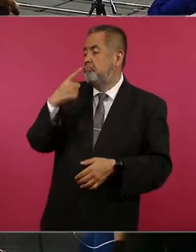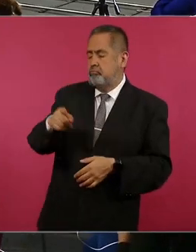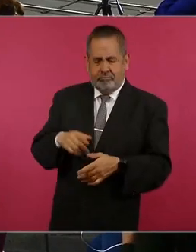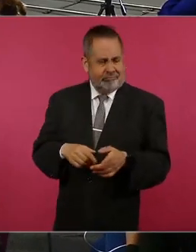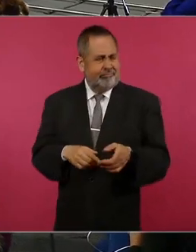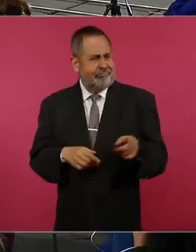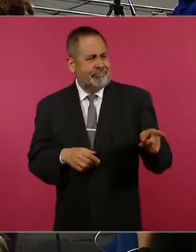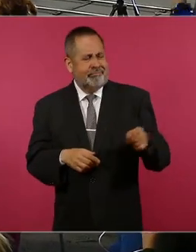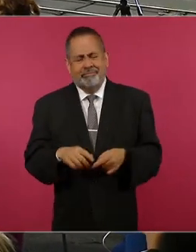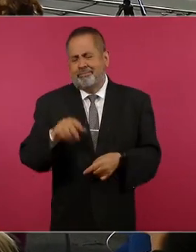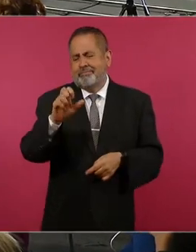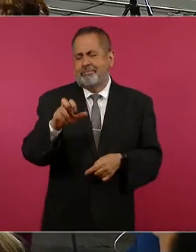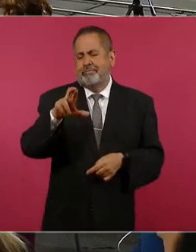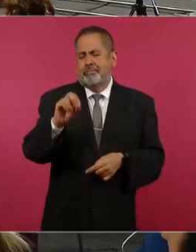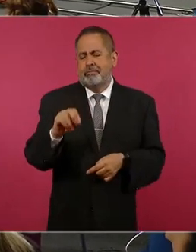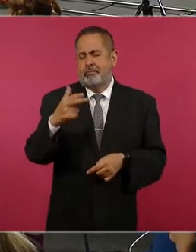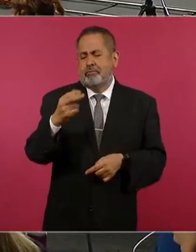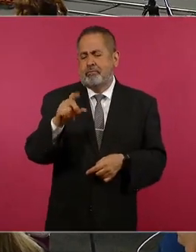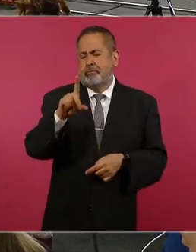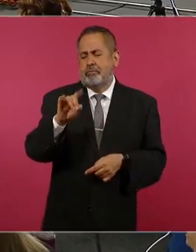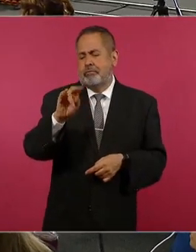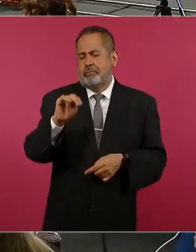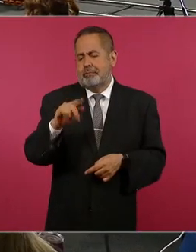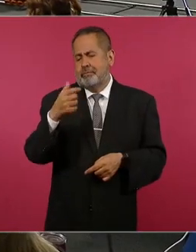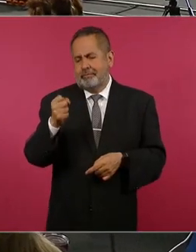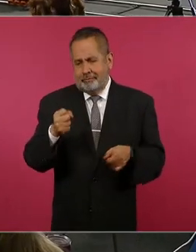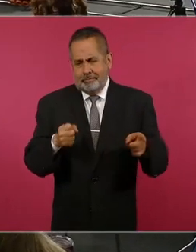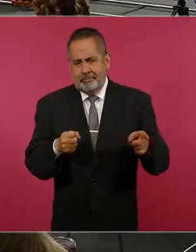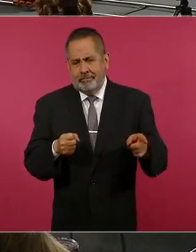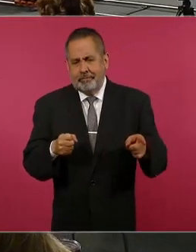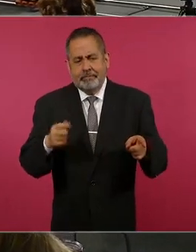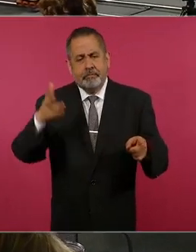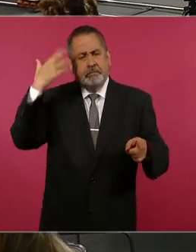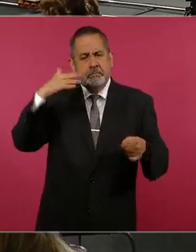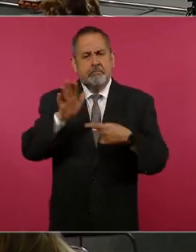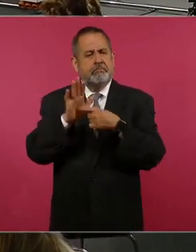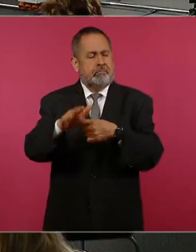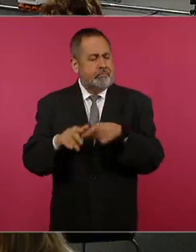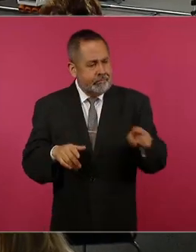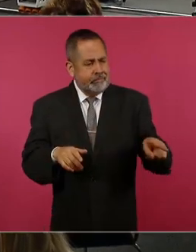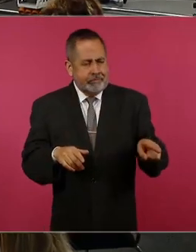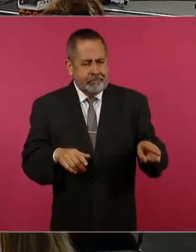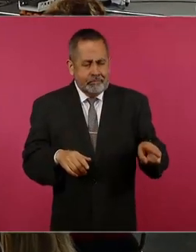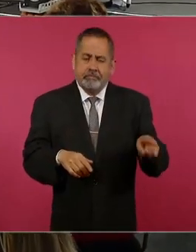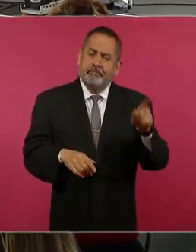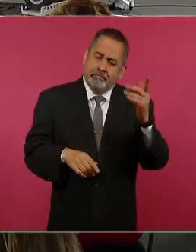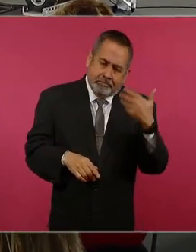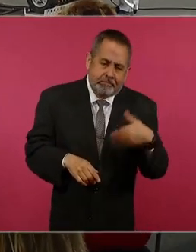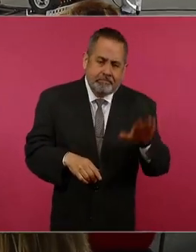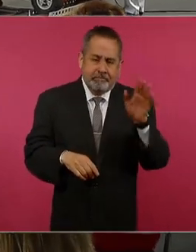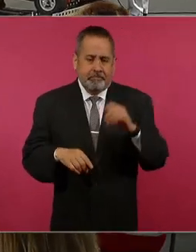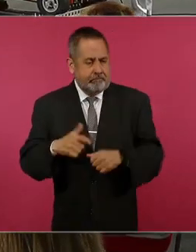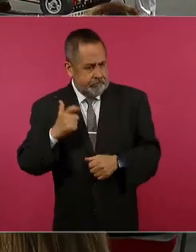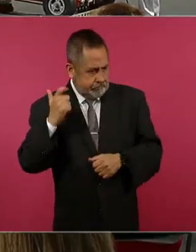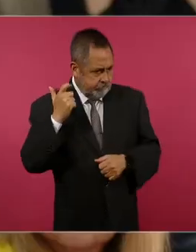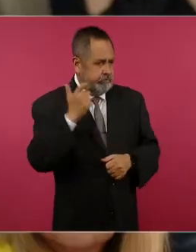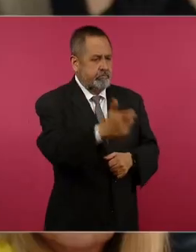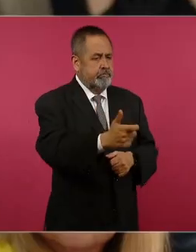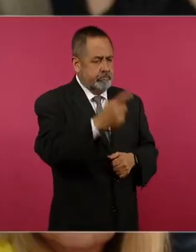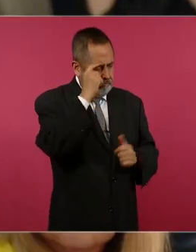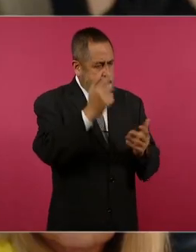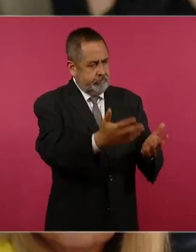Aeroholdings, que es una empresa que ya aquí se ha expuesto, que era la encarga… bueno, la que se había contratado para poder